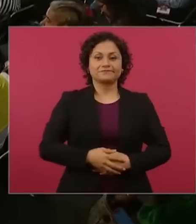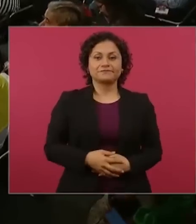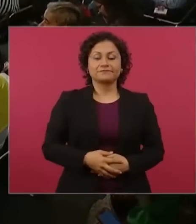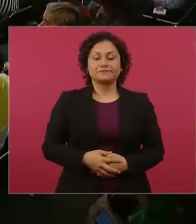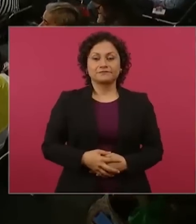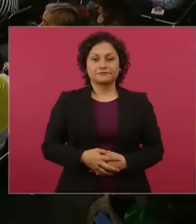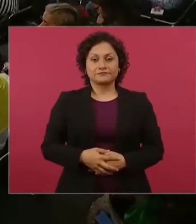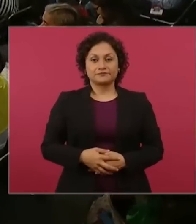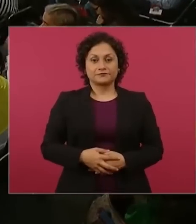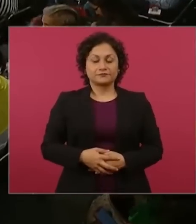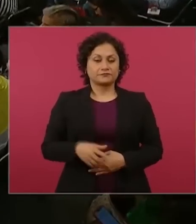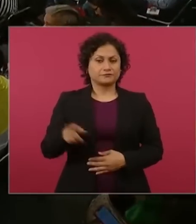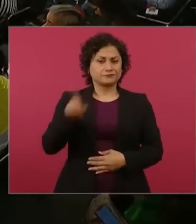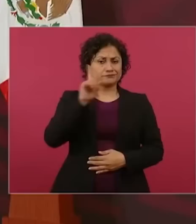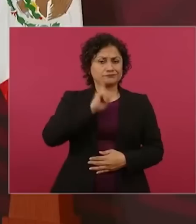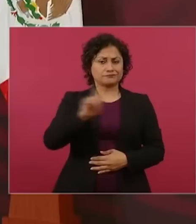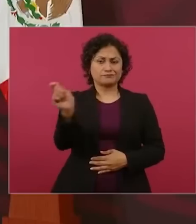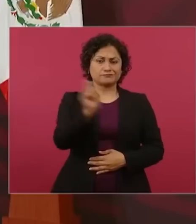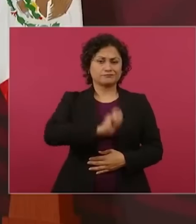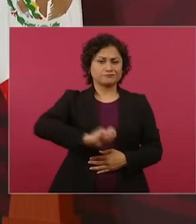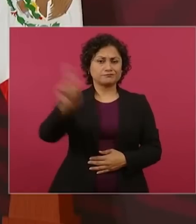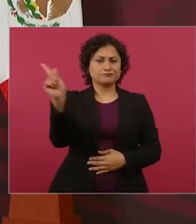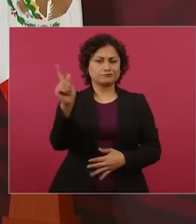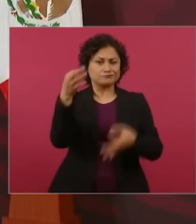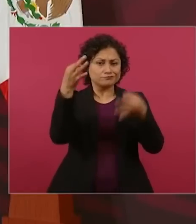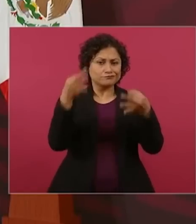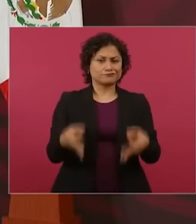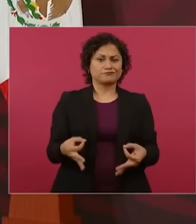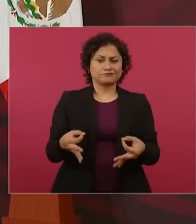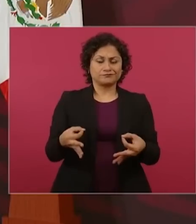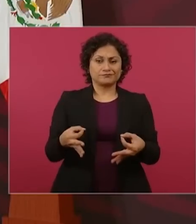Es una profesional, una